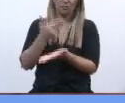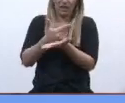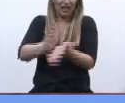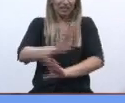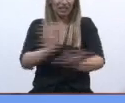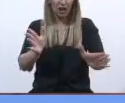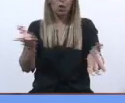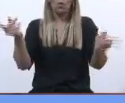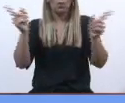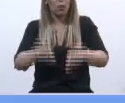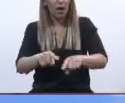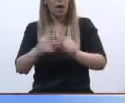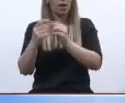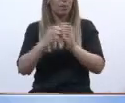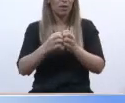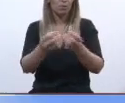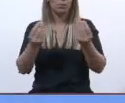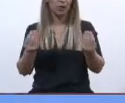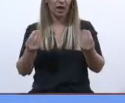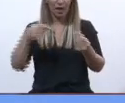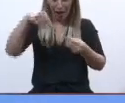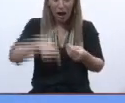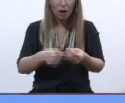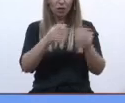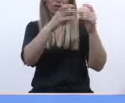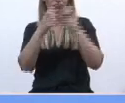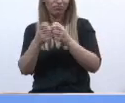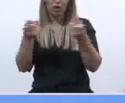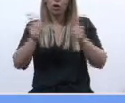ahora? Y lo volvemos a tratar ahora, presidenta, porque